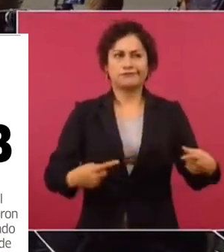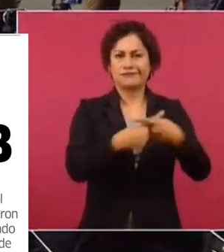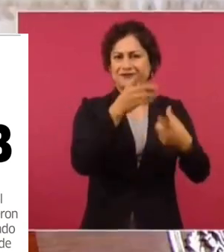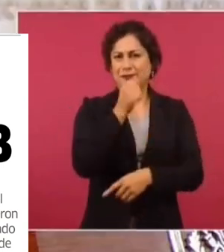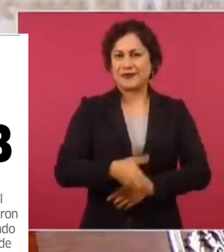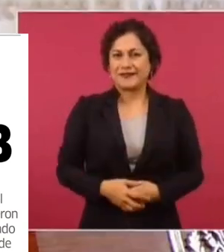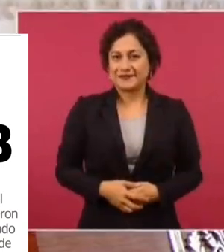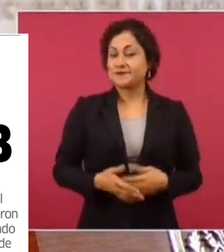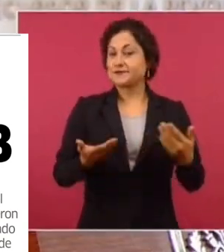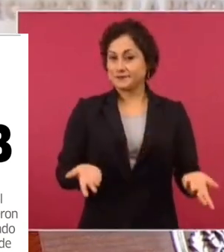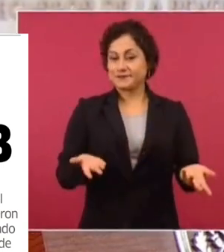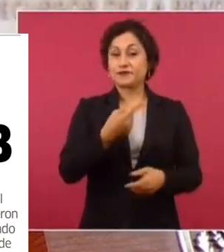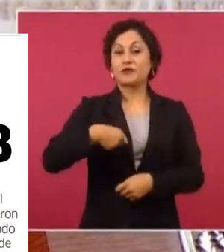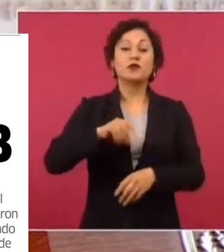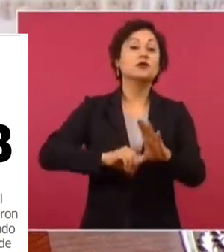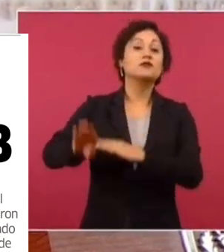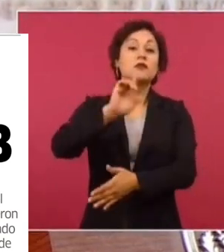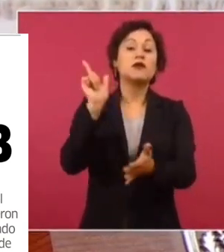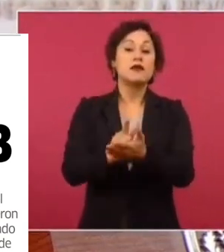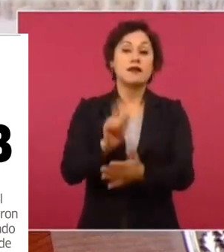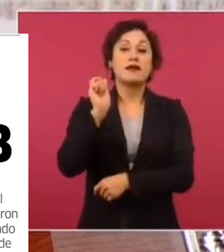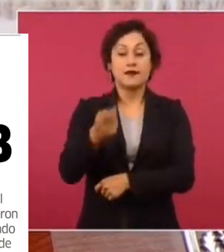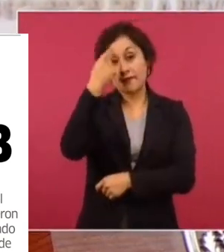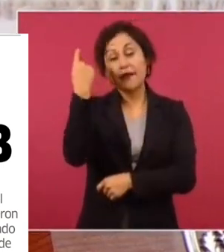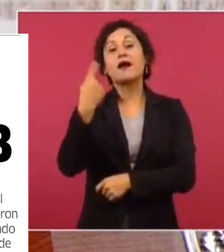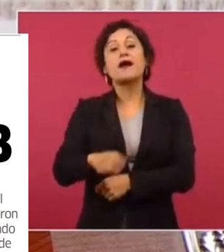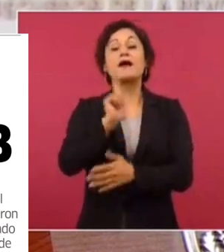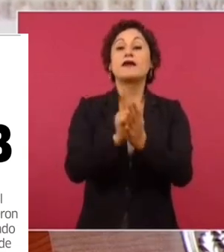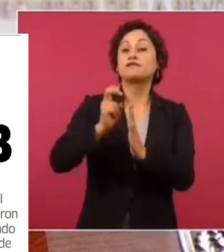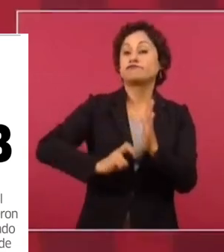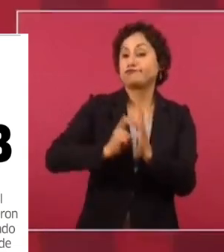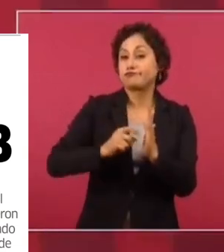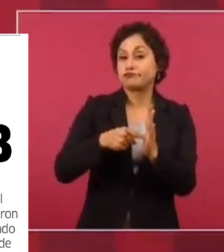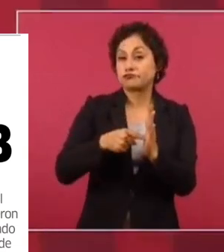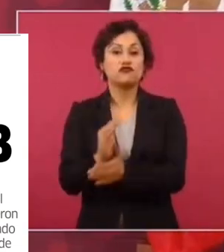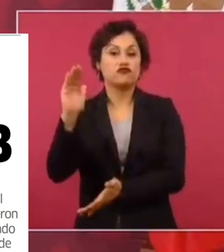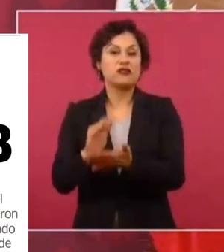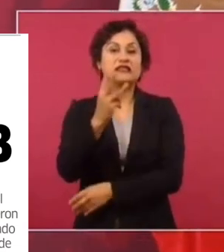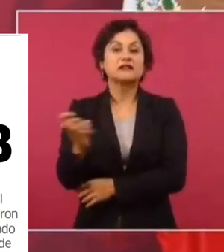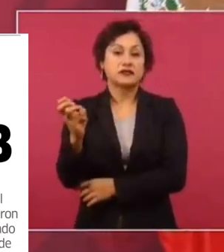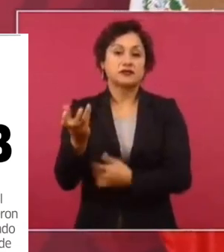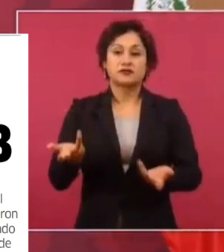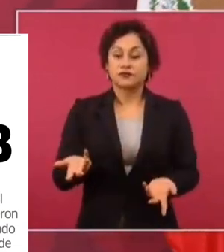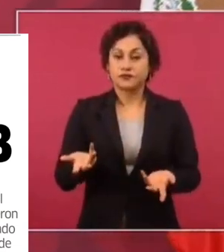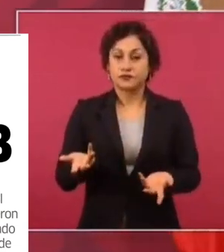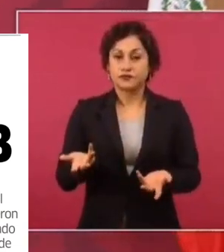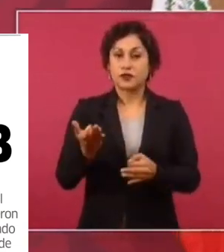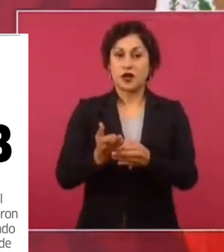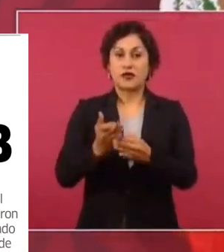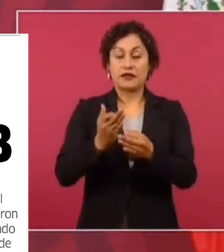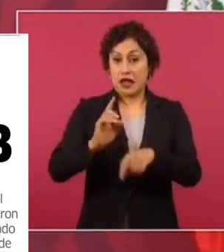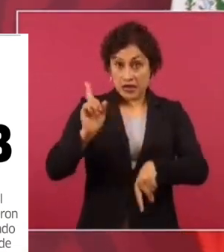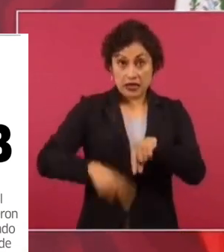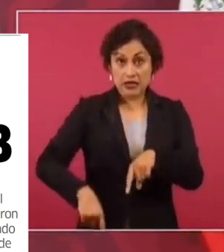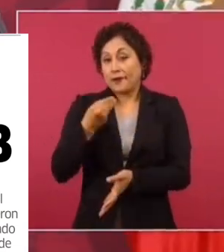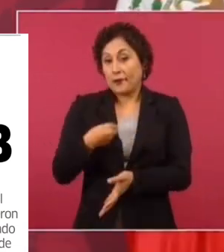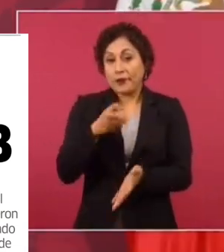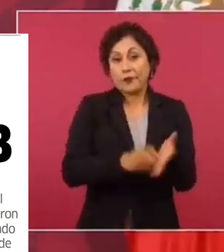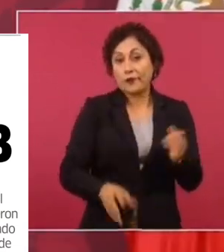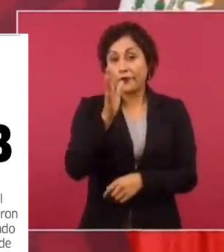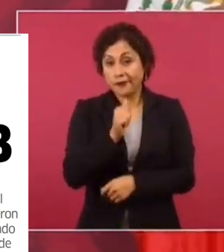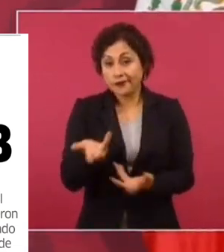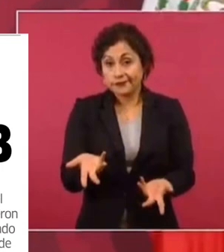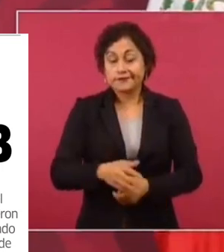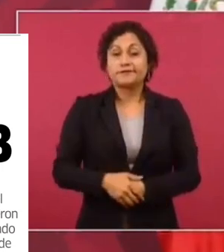Entonces, la ley que enviamos nosotros de reforma electoral tiene todas esas limitaciones. No se puede quitar a los plurinominales.